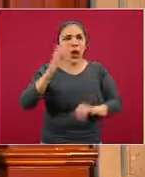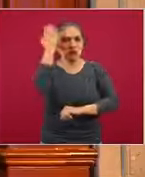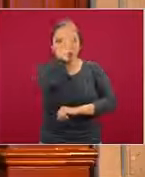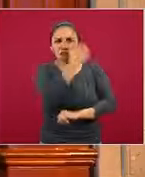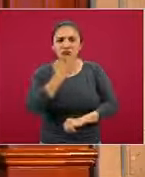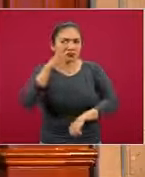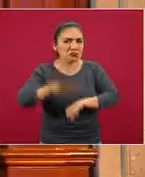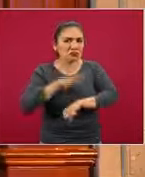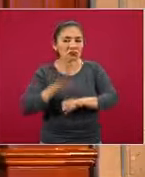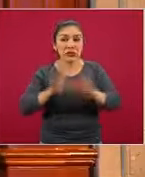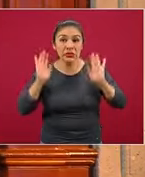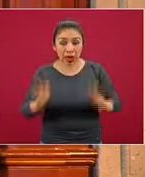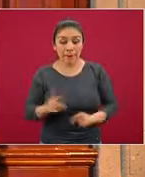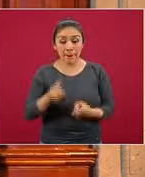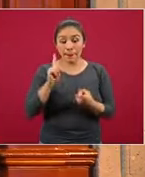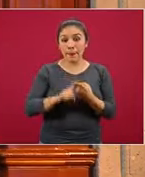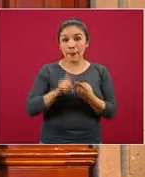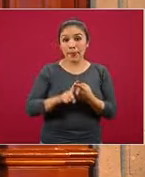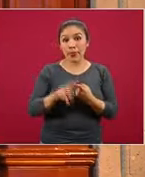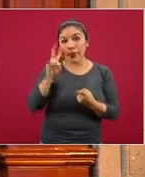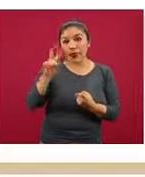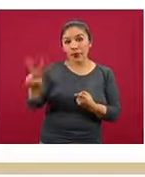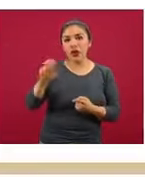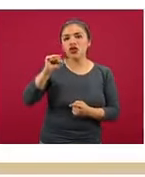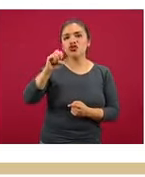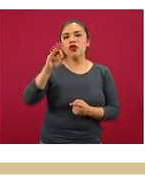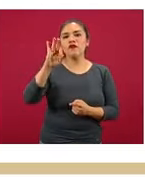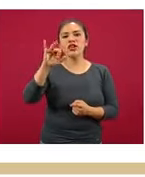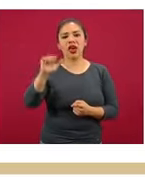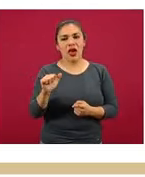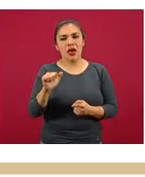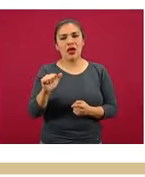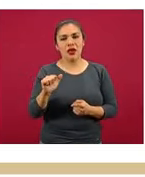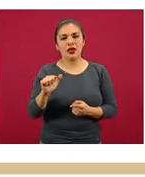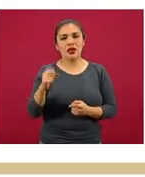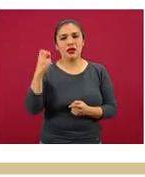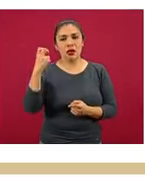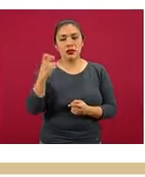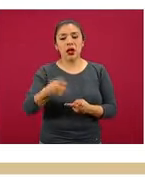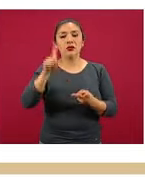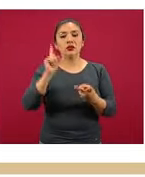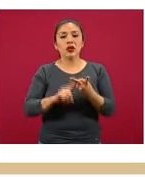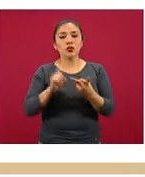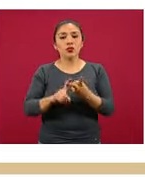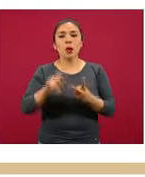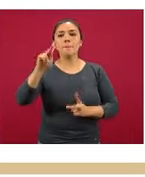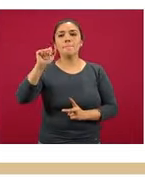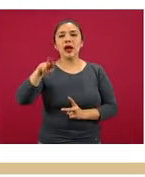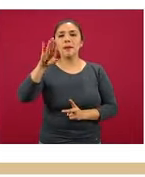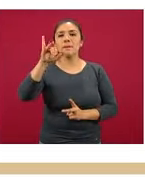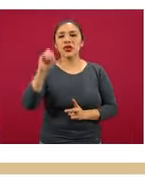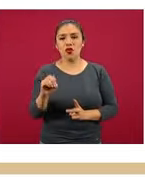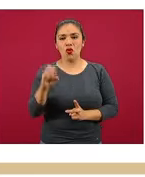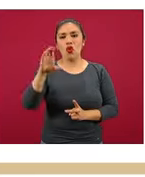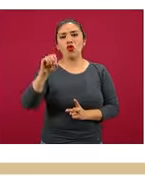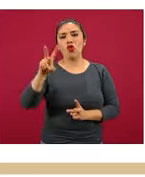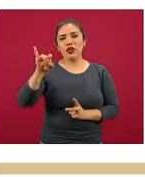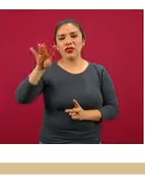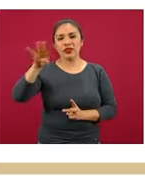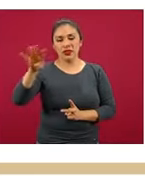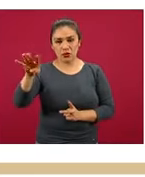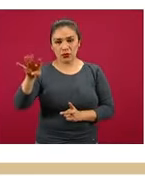de evaluación. El primero es el estuche Sofía SARS Antigen. y el segundo es el estuche PanBio